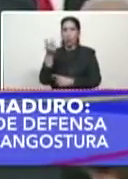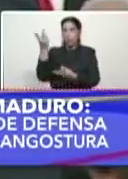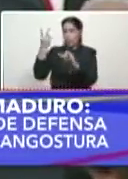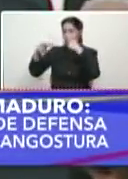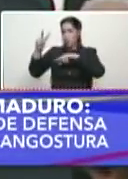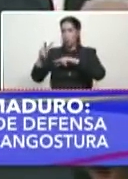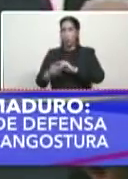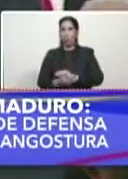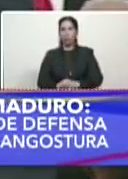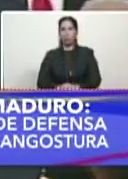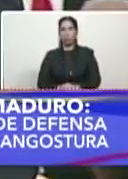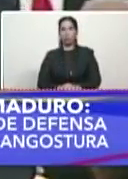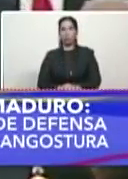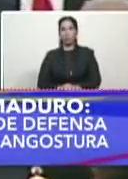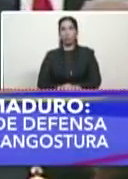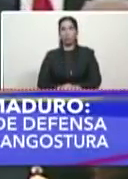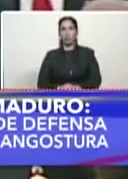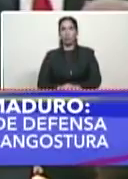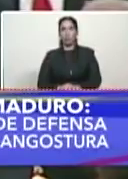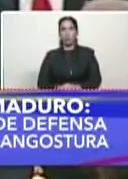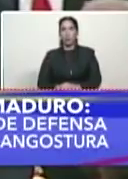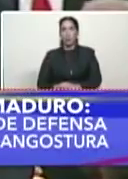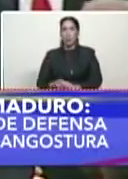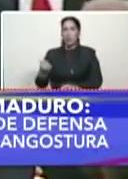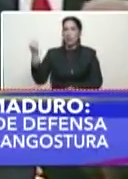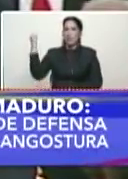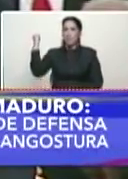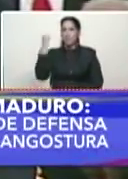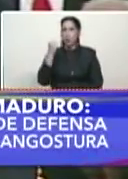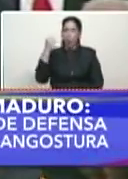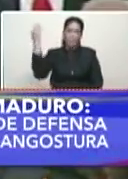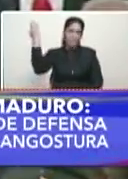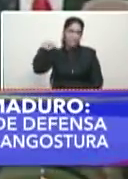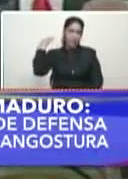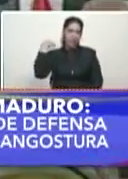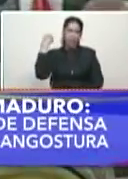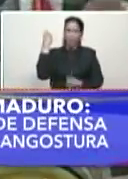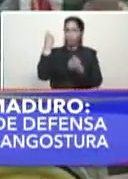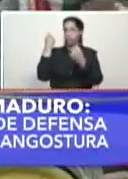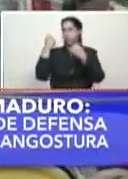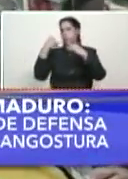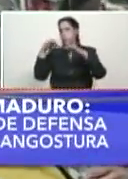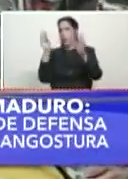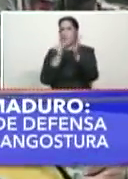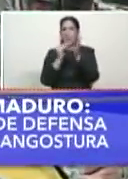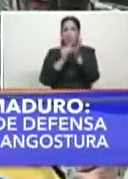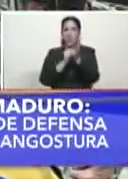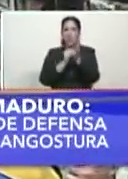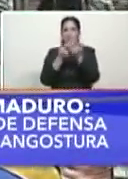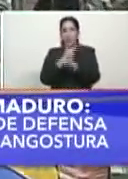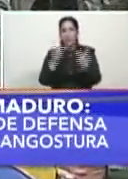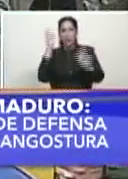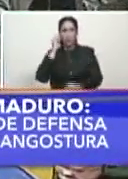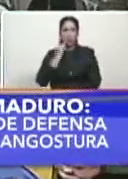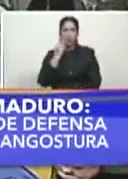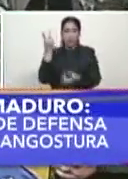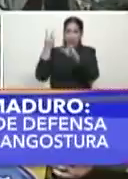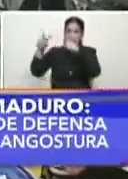traición que lo apuñaló por la espalda tantas veces al libertador Simón Bolívar. La traición.